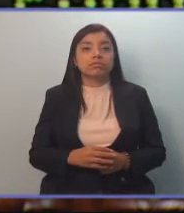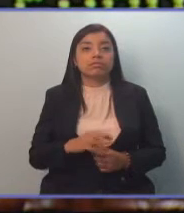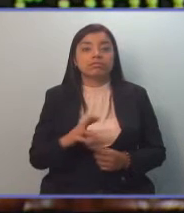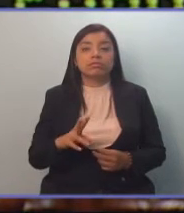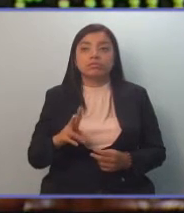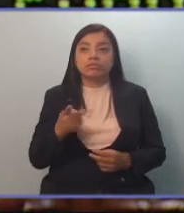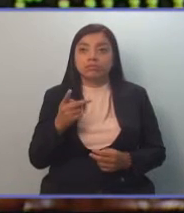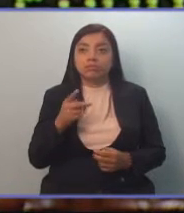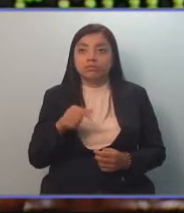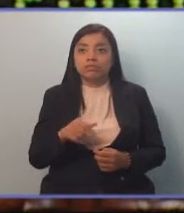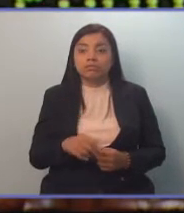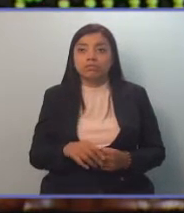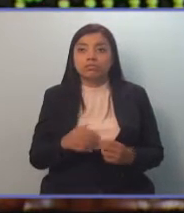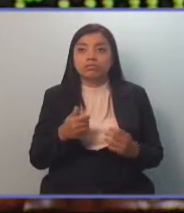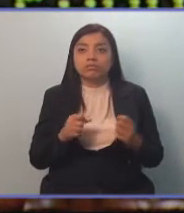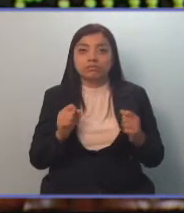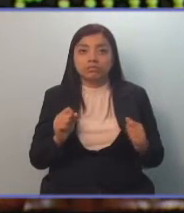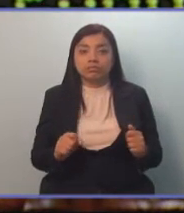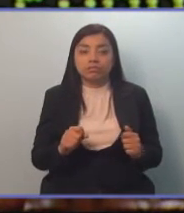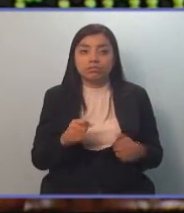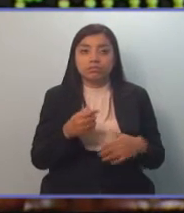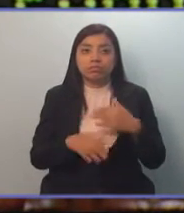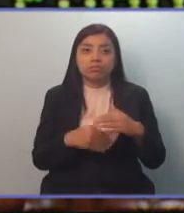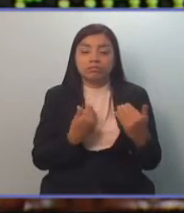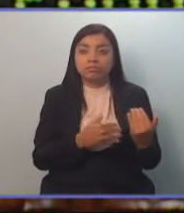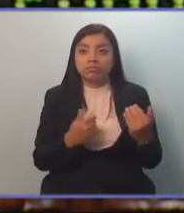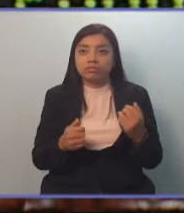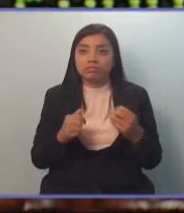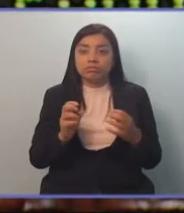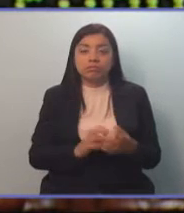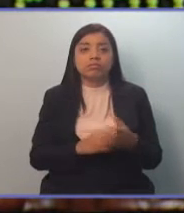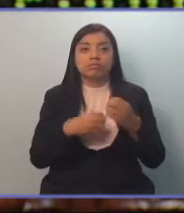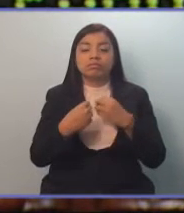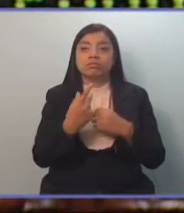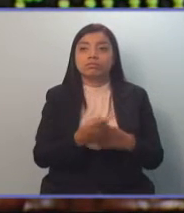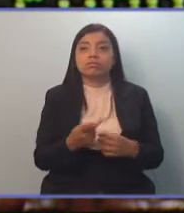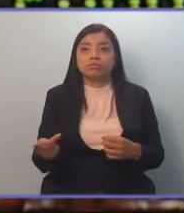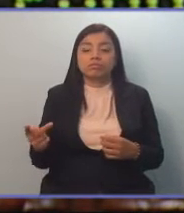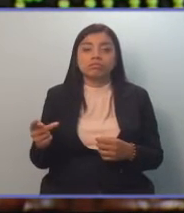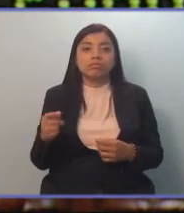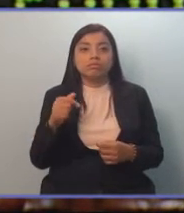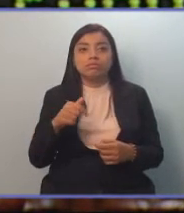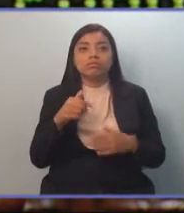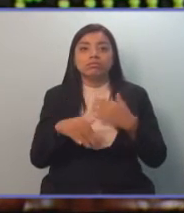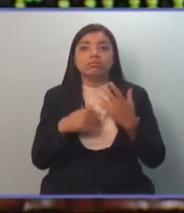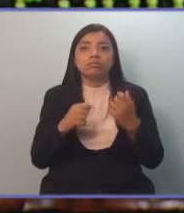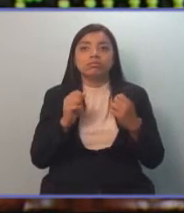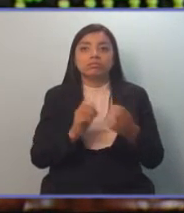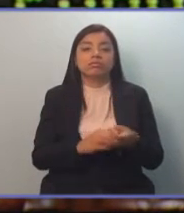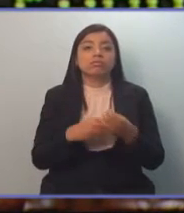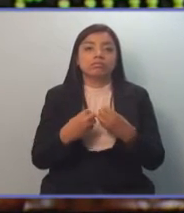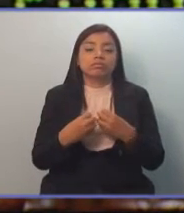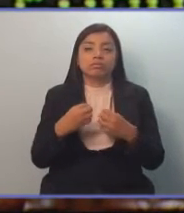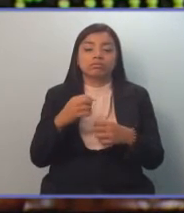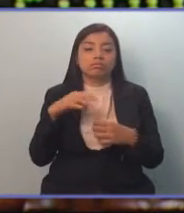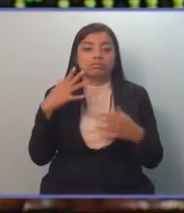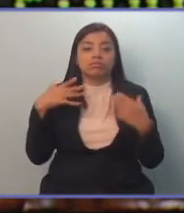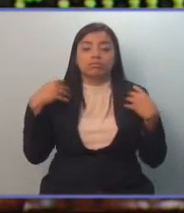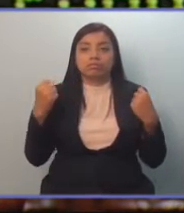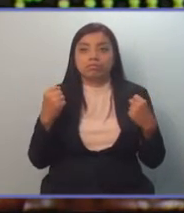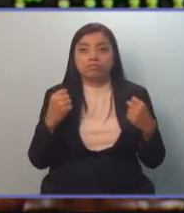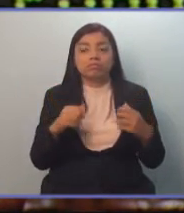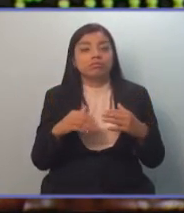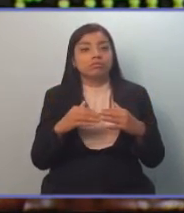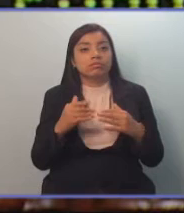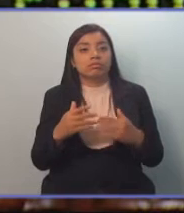2. Contar con la constancia sanitaria de la unidad productiva de los artesanos emitida por la unidad de salud de la localidad, tales